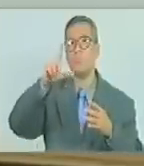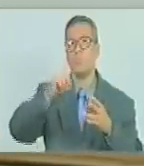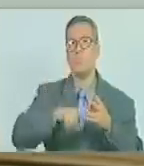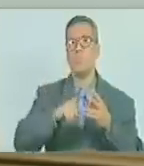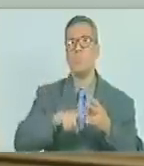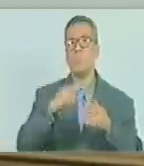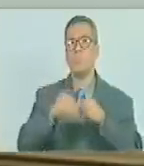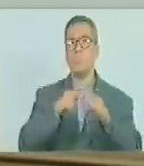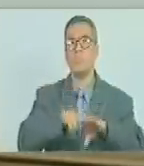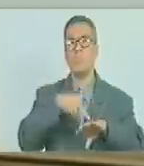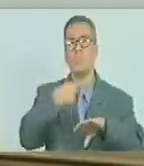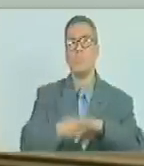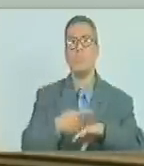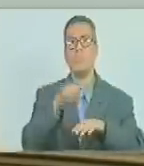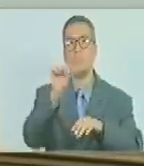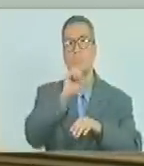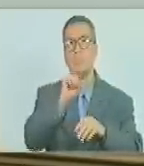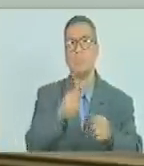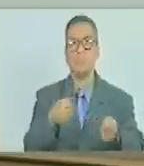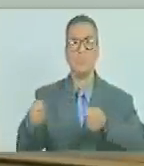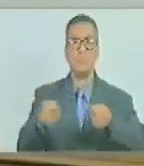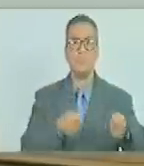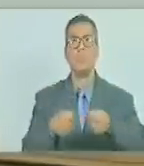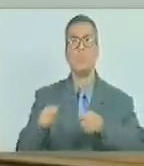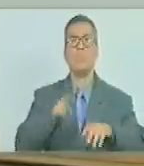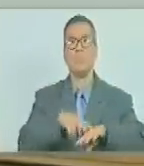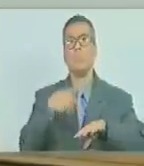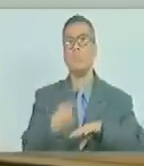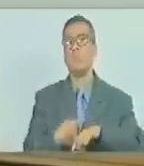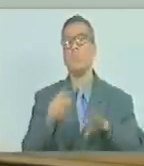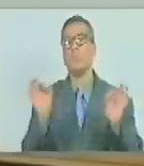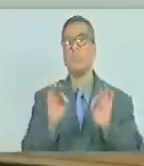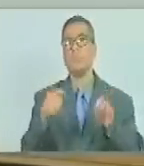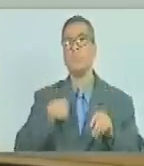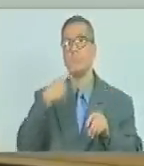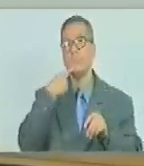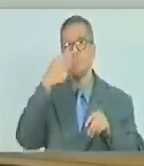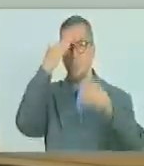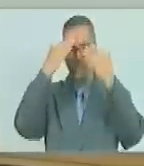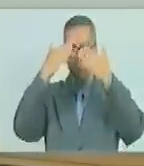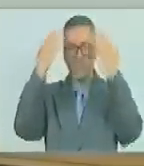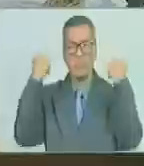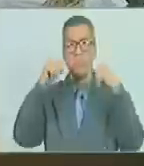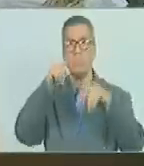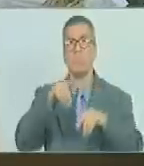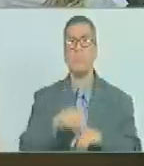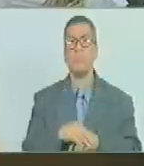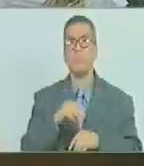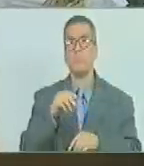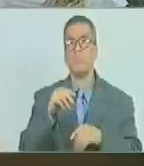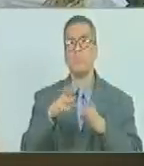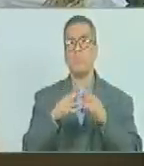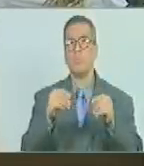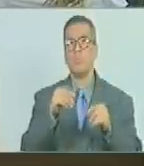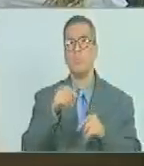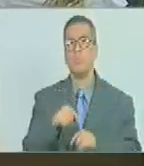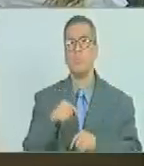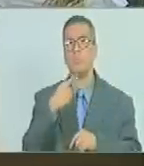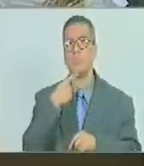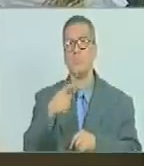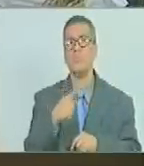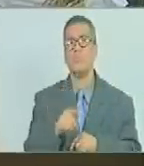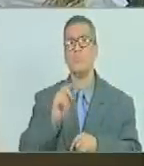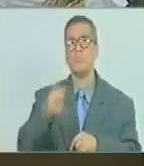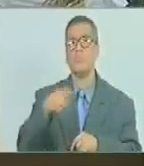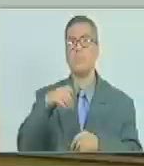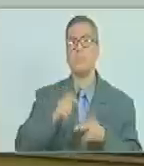se han caído de una gandola de un camión con un traumatismo cranioencefálico para que les dé una amnesia lacunar. Ni Stalin